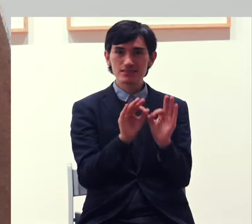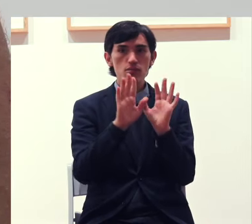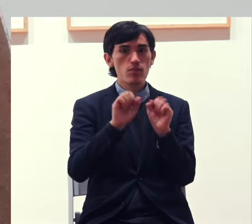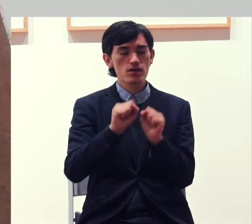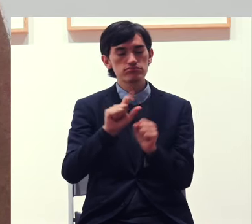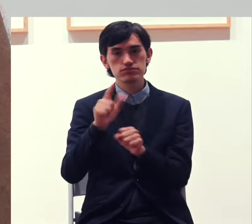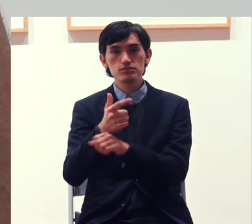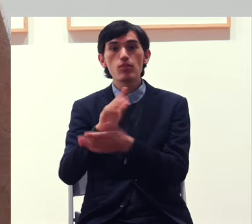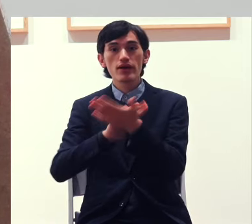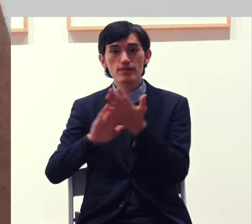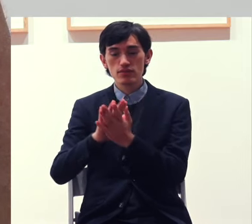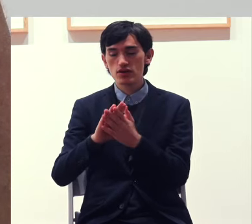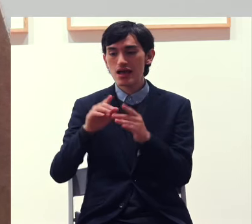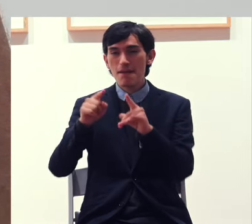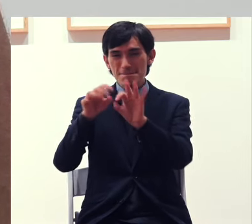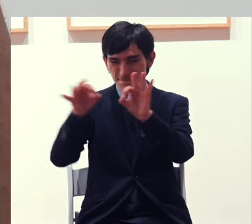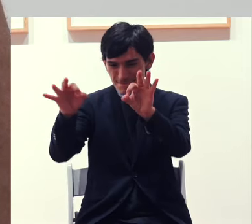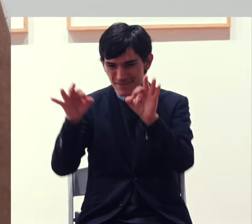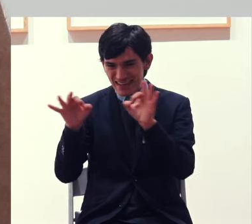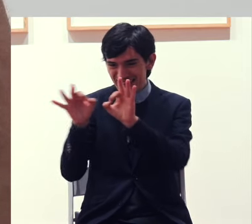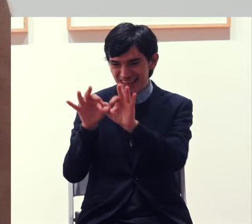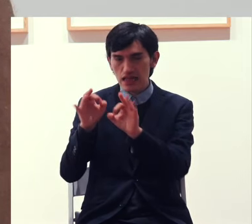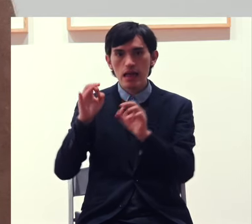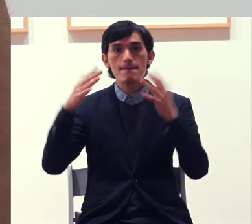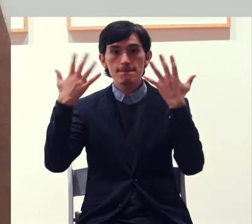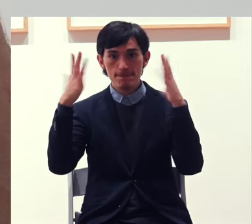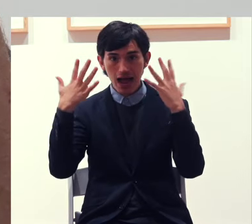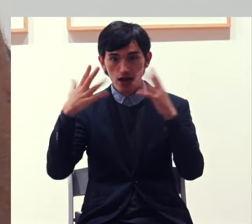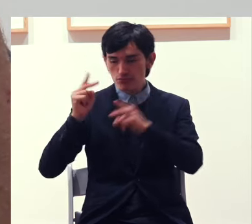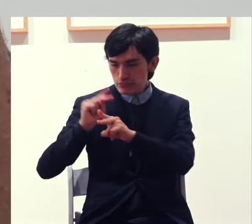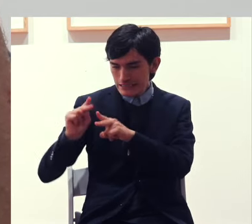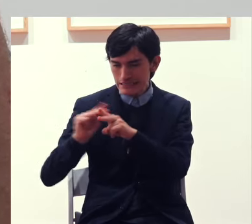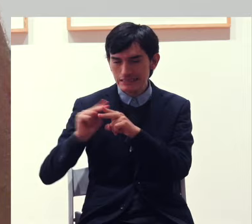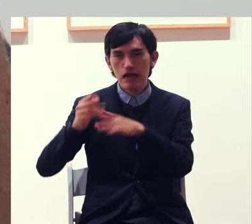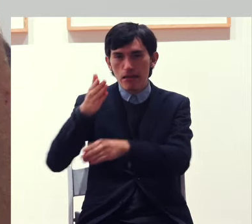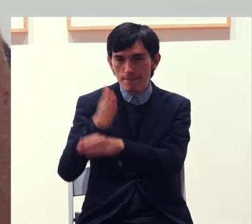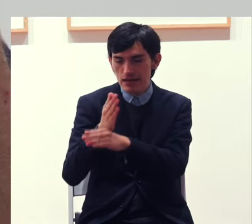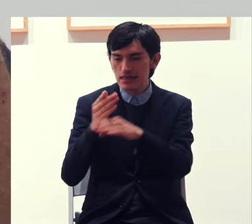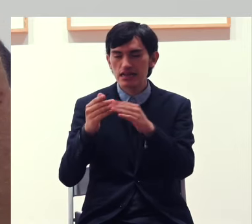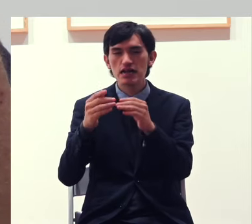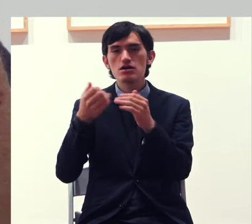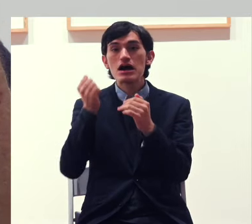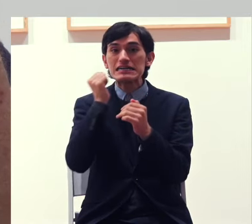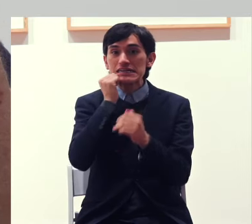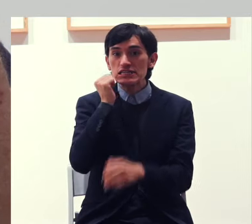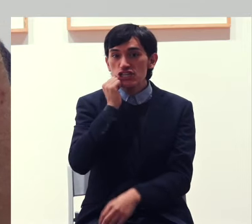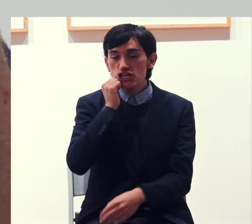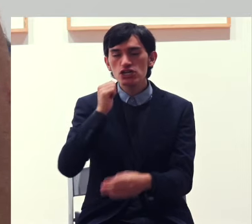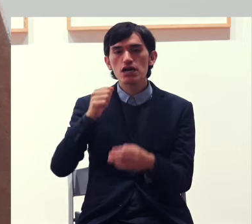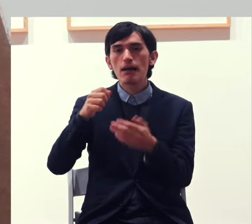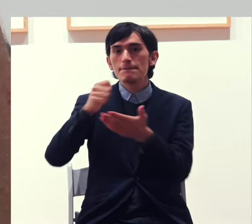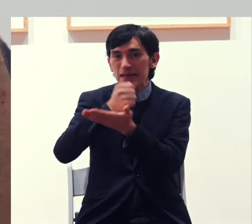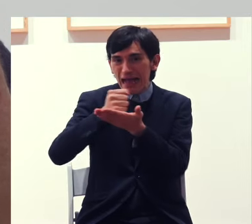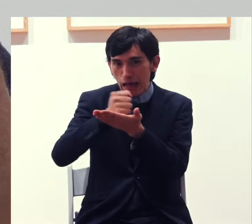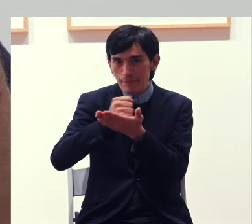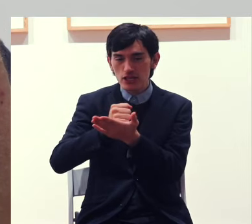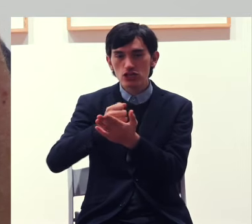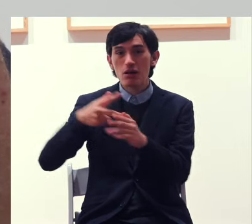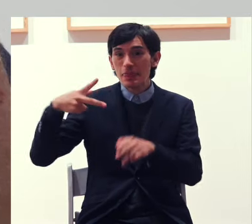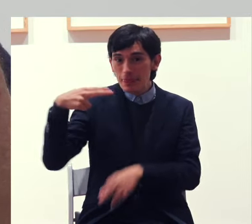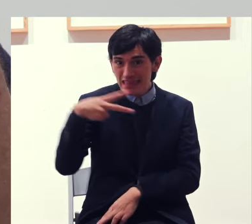modelado. Una maqueta, en cambio, construida a mano, con madera de balsa o cartón,